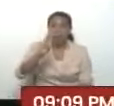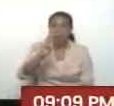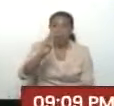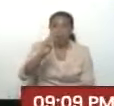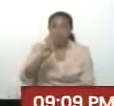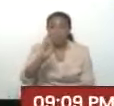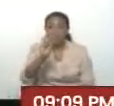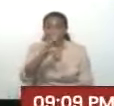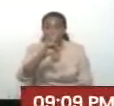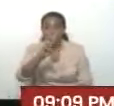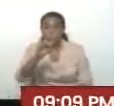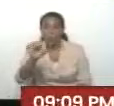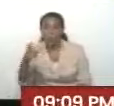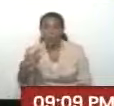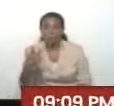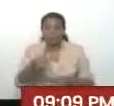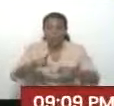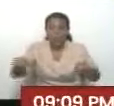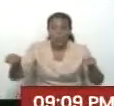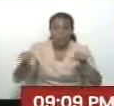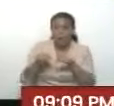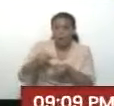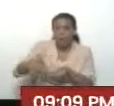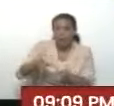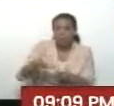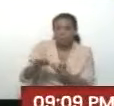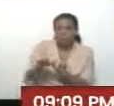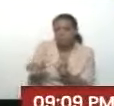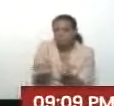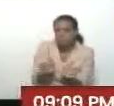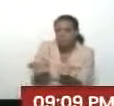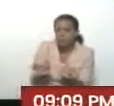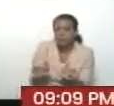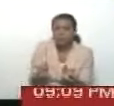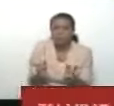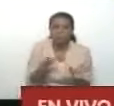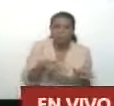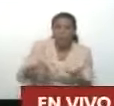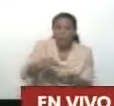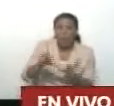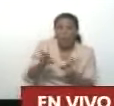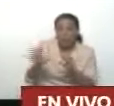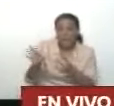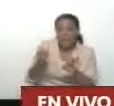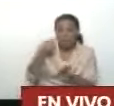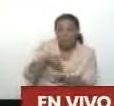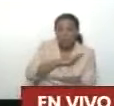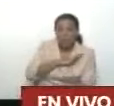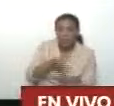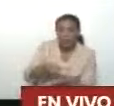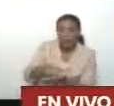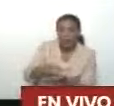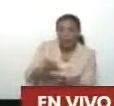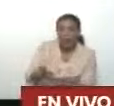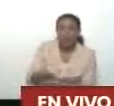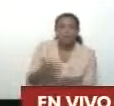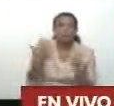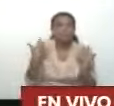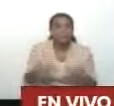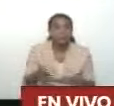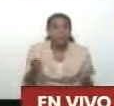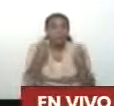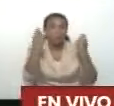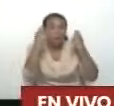cuadra. Ese es mi pateadero, pues. Él publicaba en las pantallas de Nueva York y